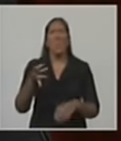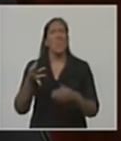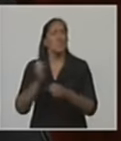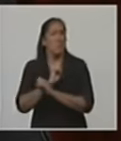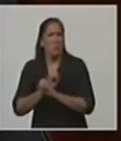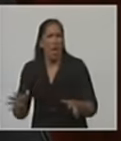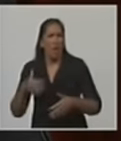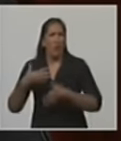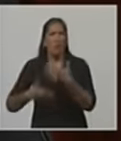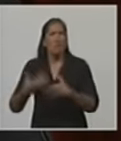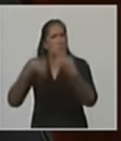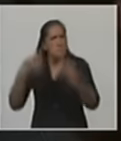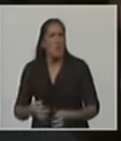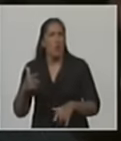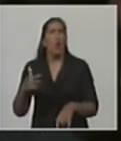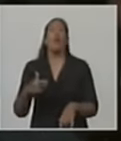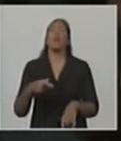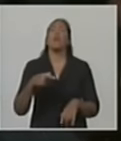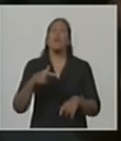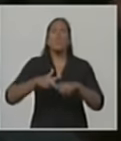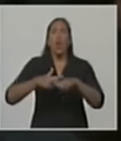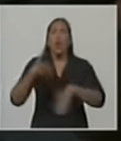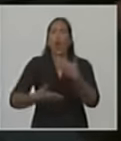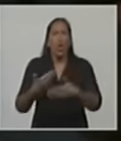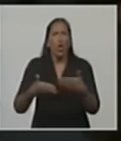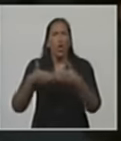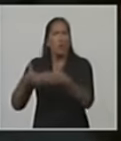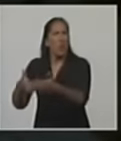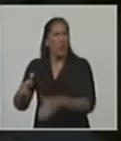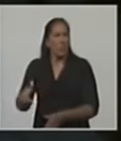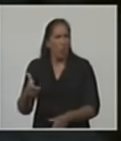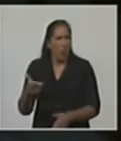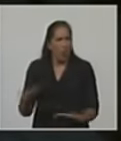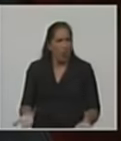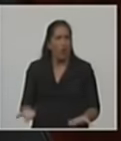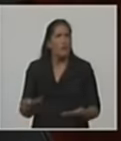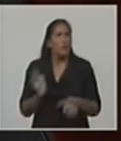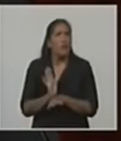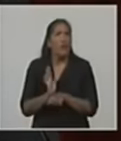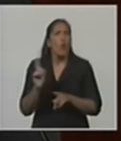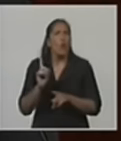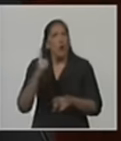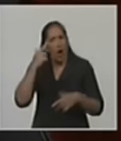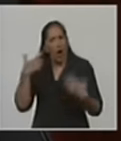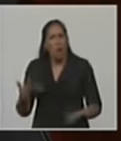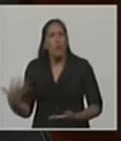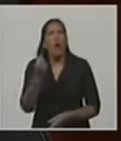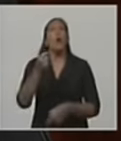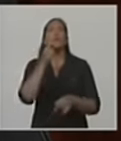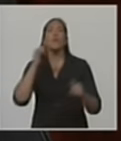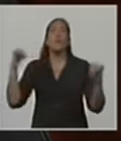funcionan, puertos atrasados en tecnología, una hidrovía subaprovechada y poca conectividad